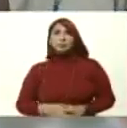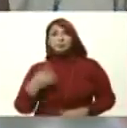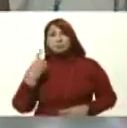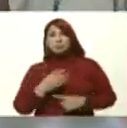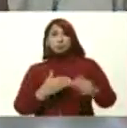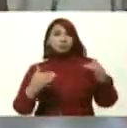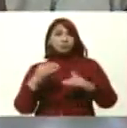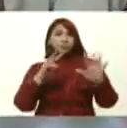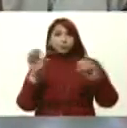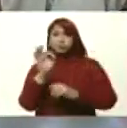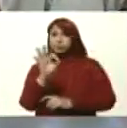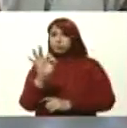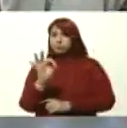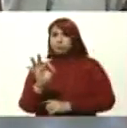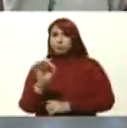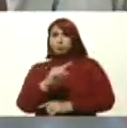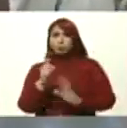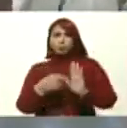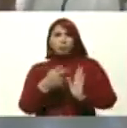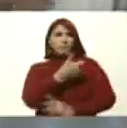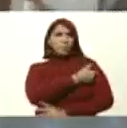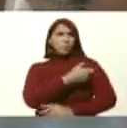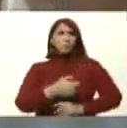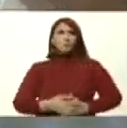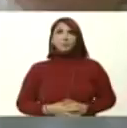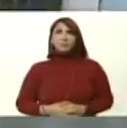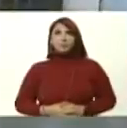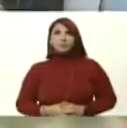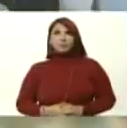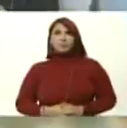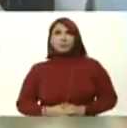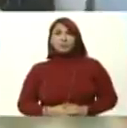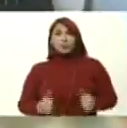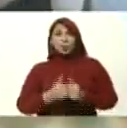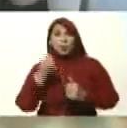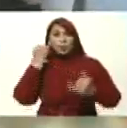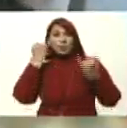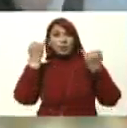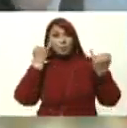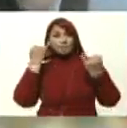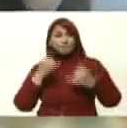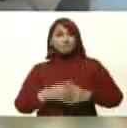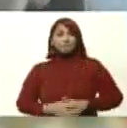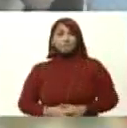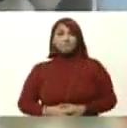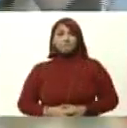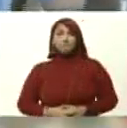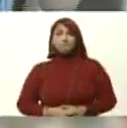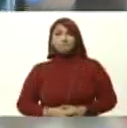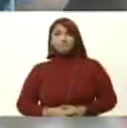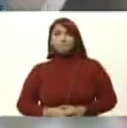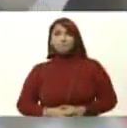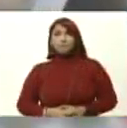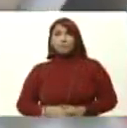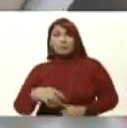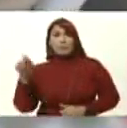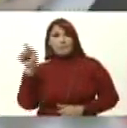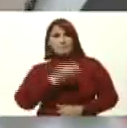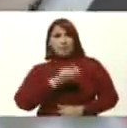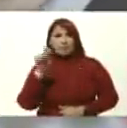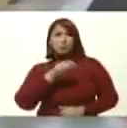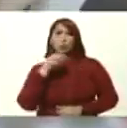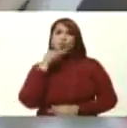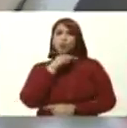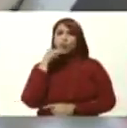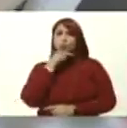llegar al 70% de vacunación, con la idea de los meses de